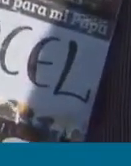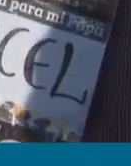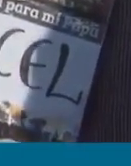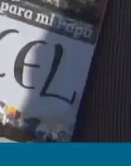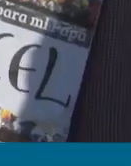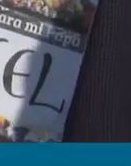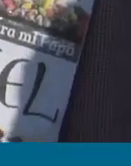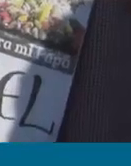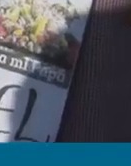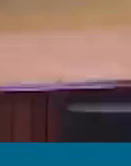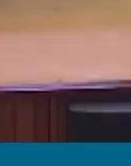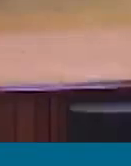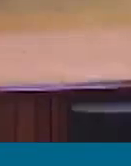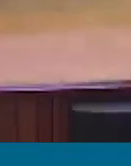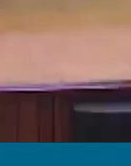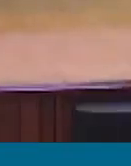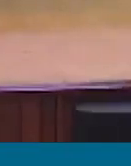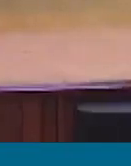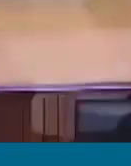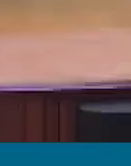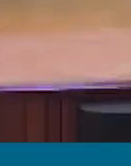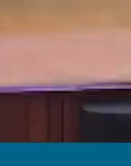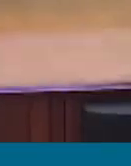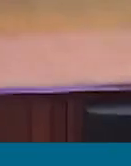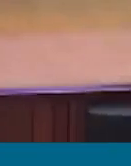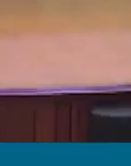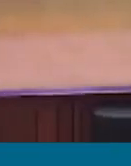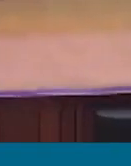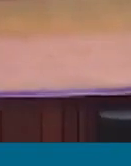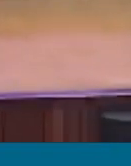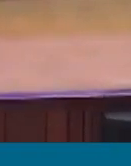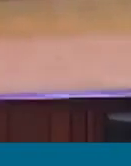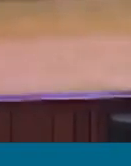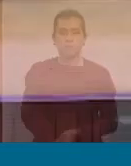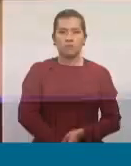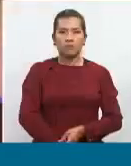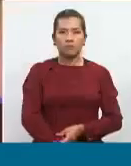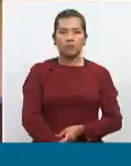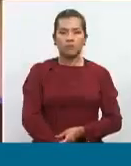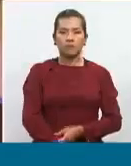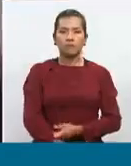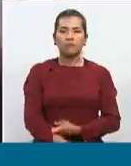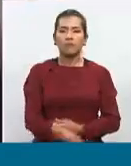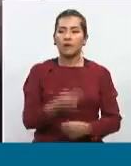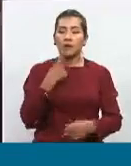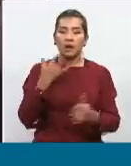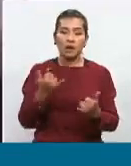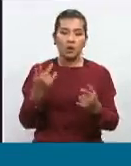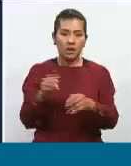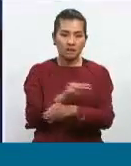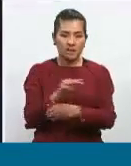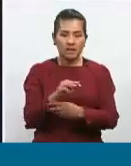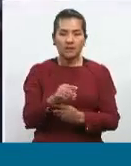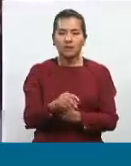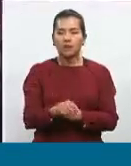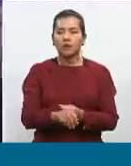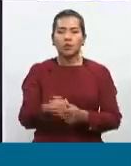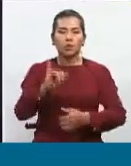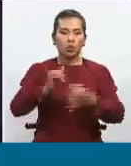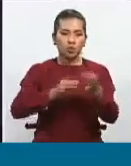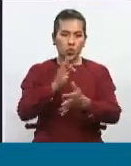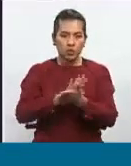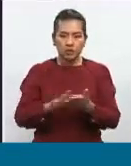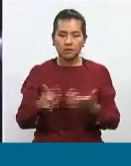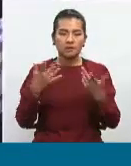las instituciones que estén involucradas en la temática. El Ministerio de Justicia ha generado ese mecanismo. El